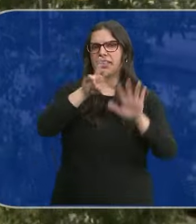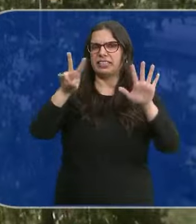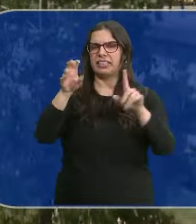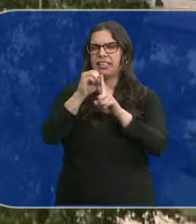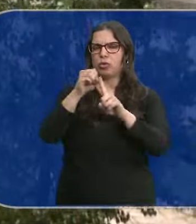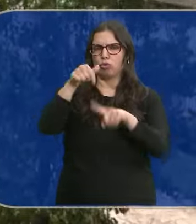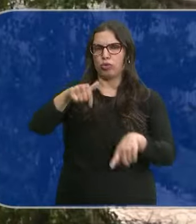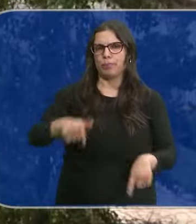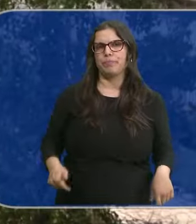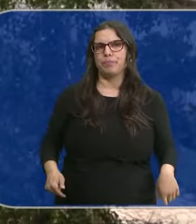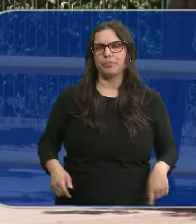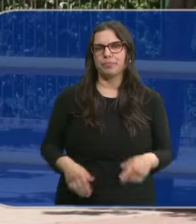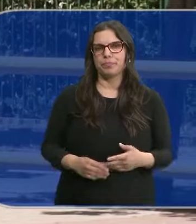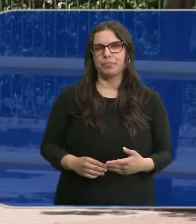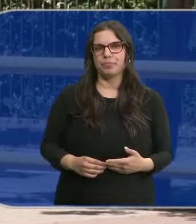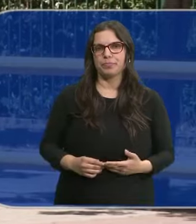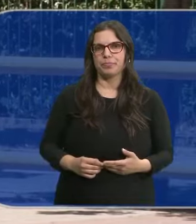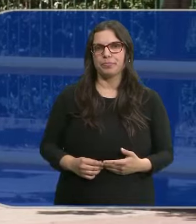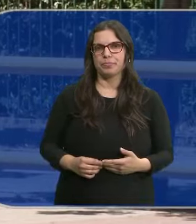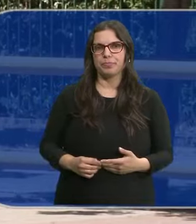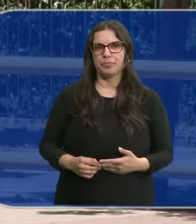27 grados.